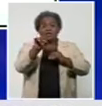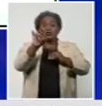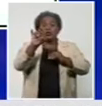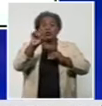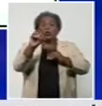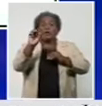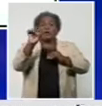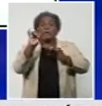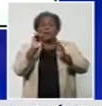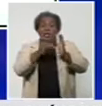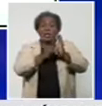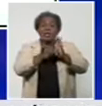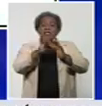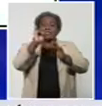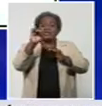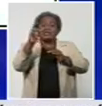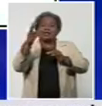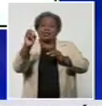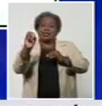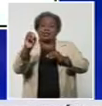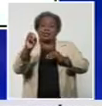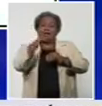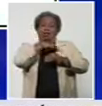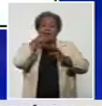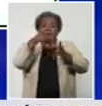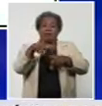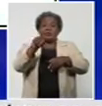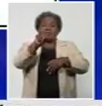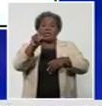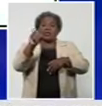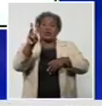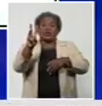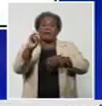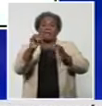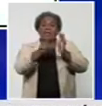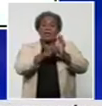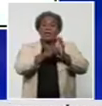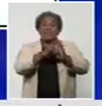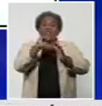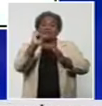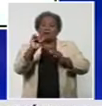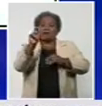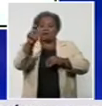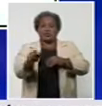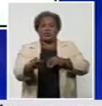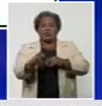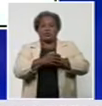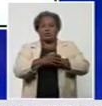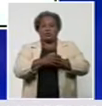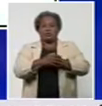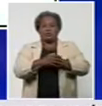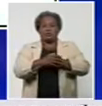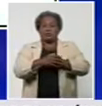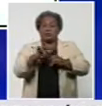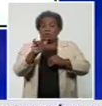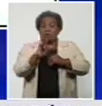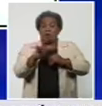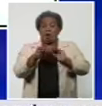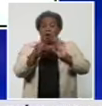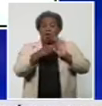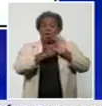3.109.630 y los fallecidos 103.026 personas. También tenemos un gráfico